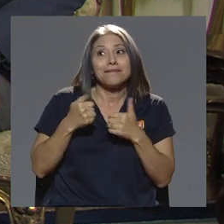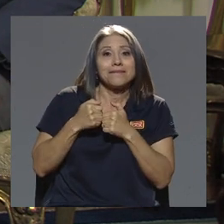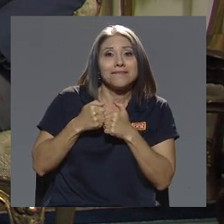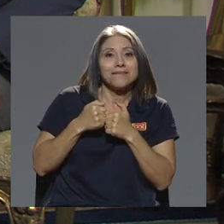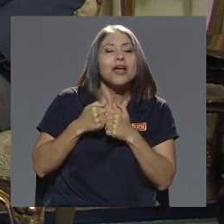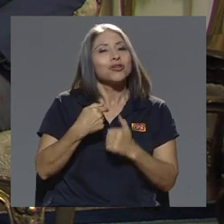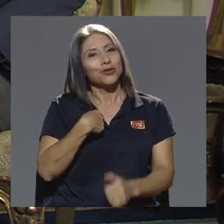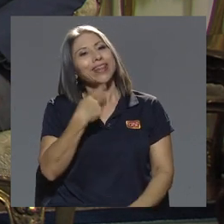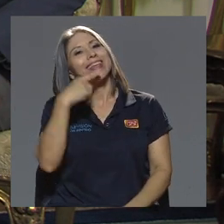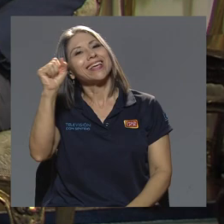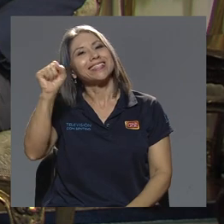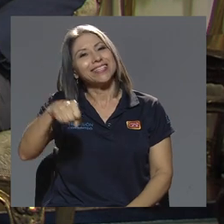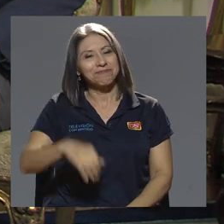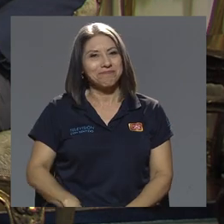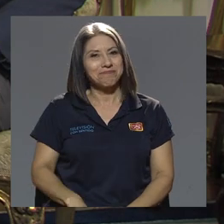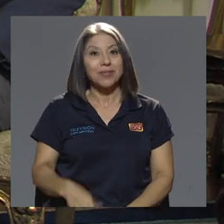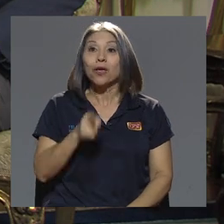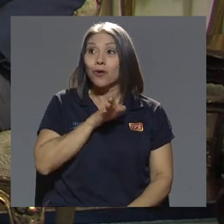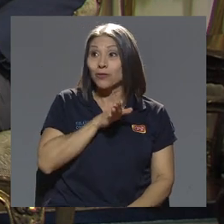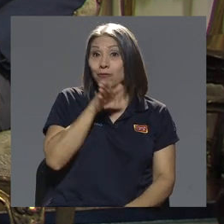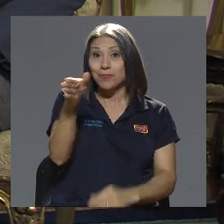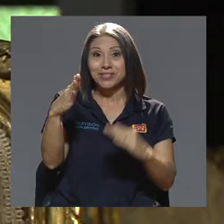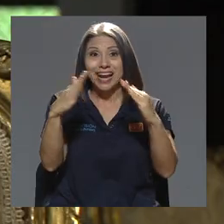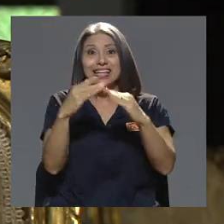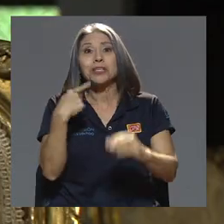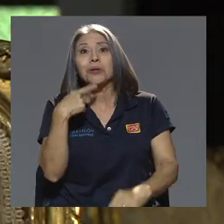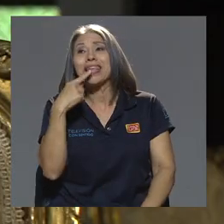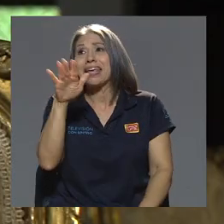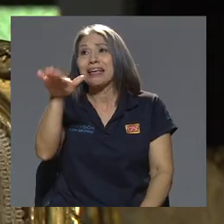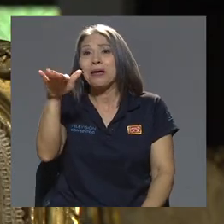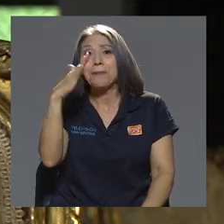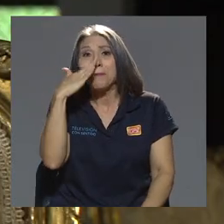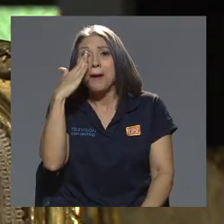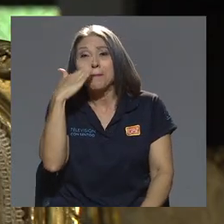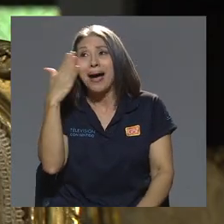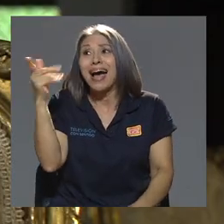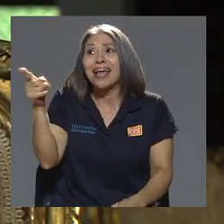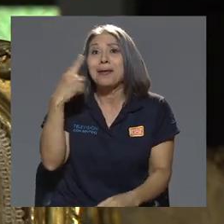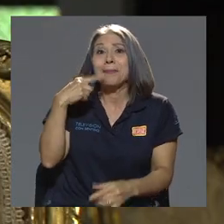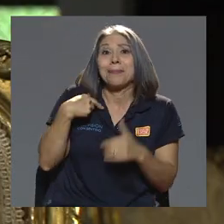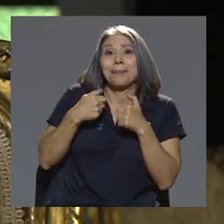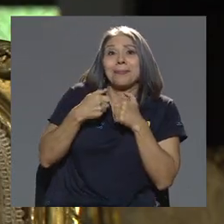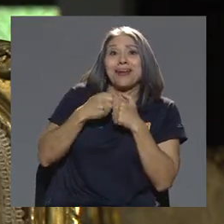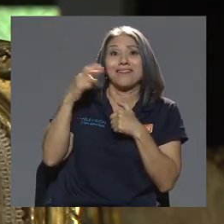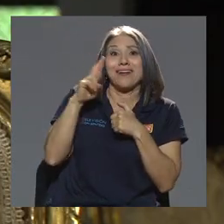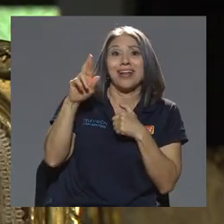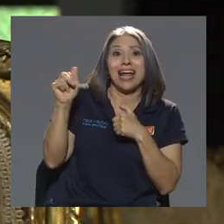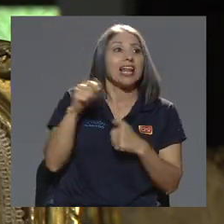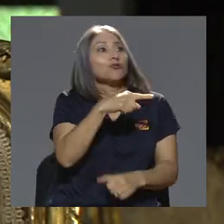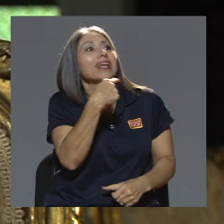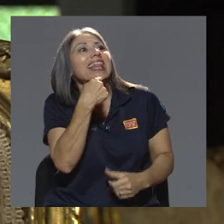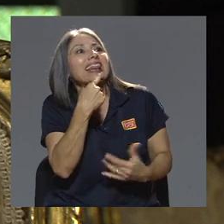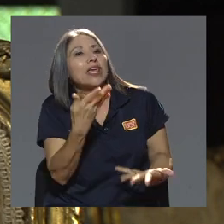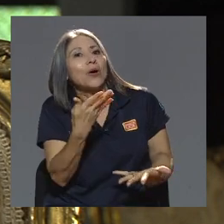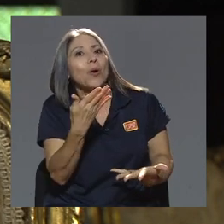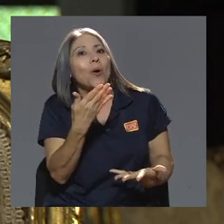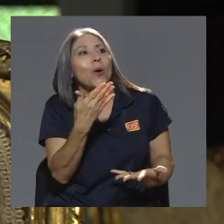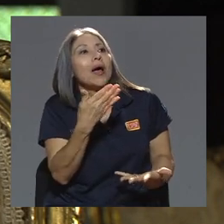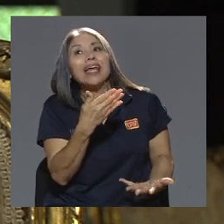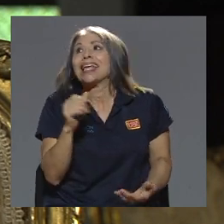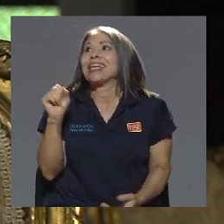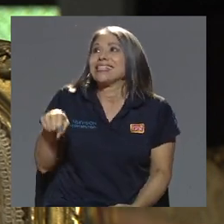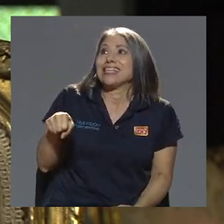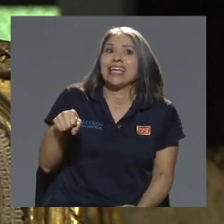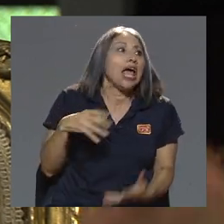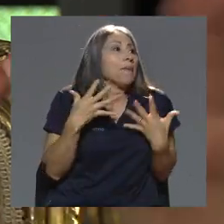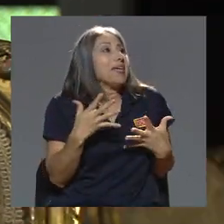¿verdad? Y llego a la casa y le digo a mi mamá, mamá, se me declaró Rafael Ángel. ¿Y qué le dijiste, mijita? Que sí. Mijita, hay que